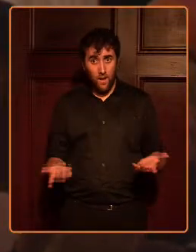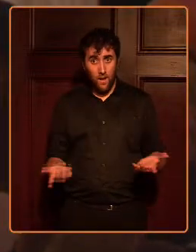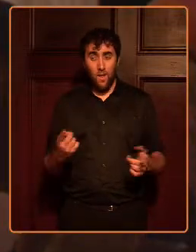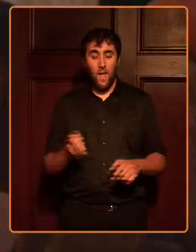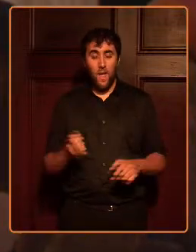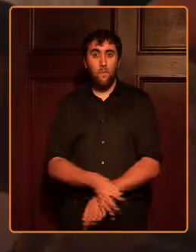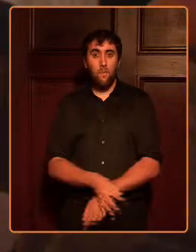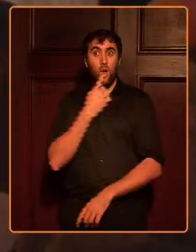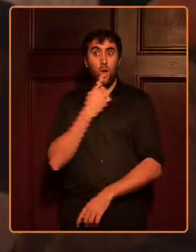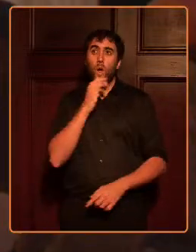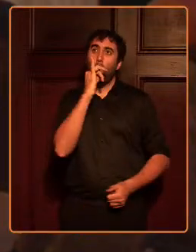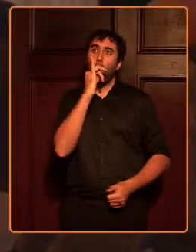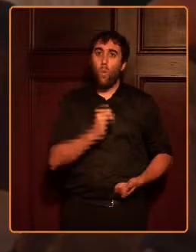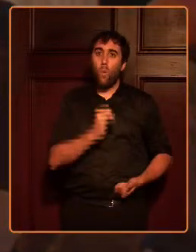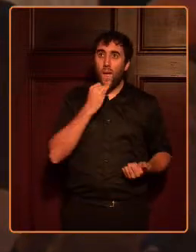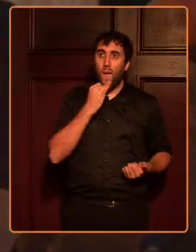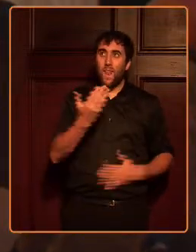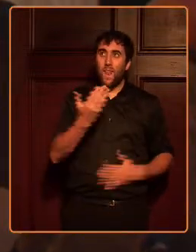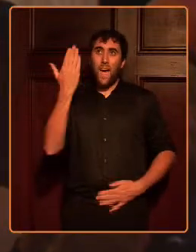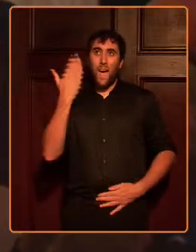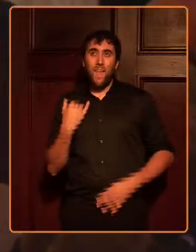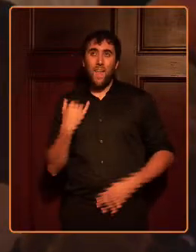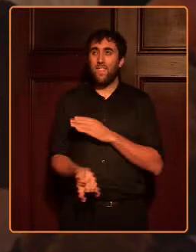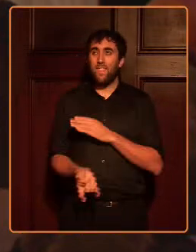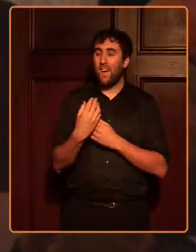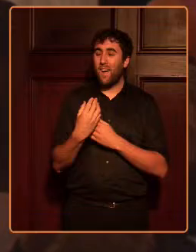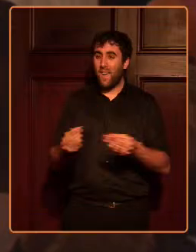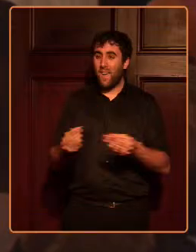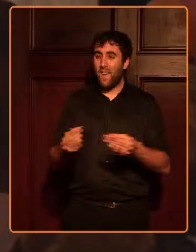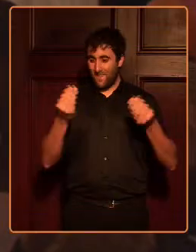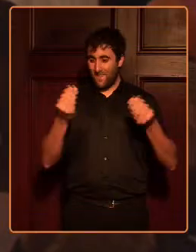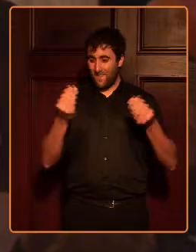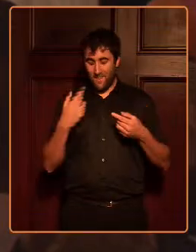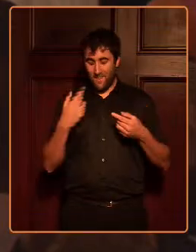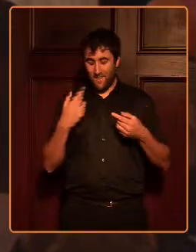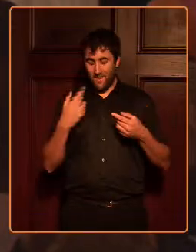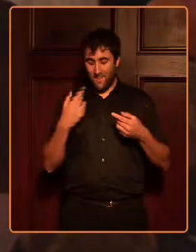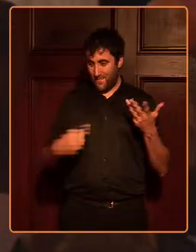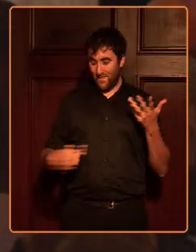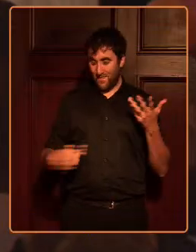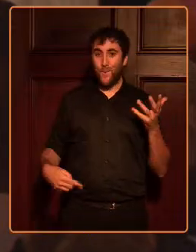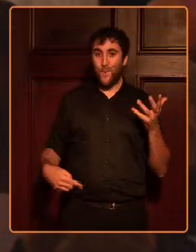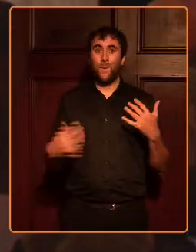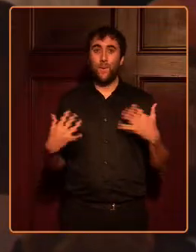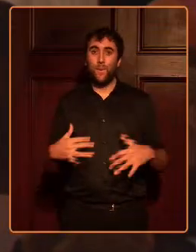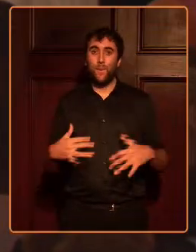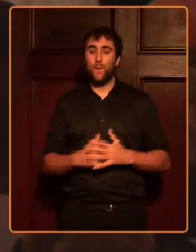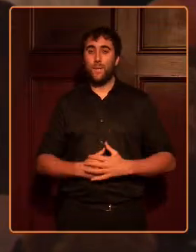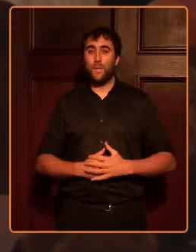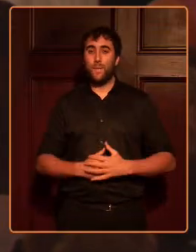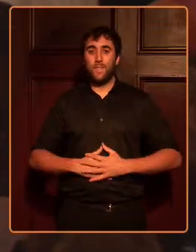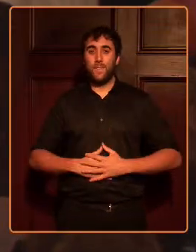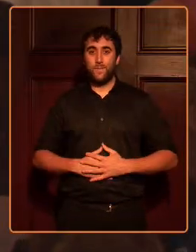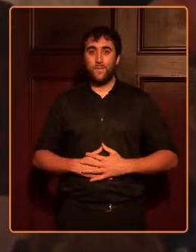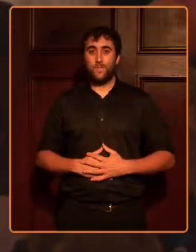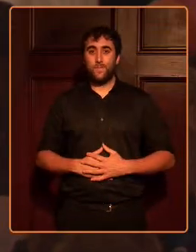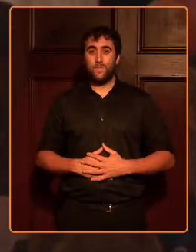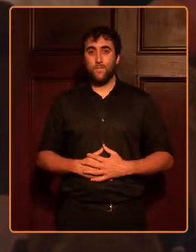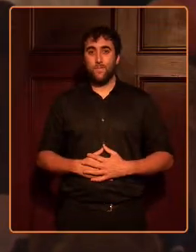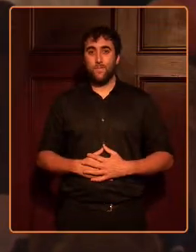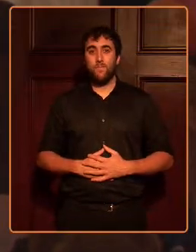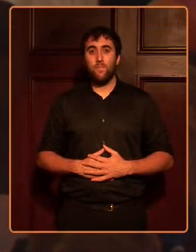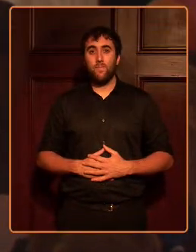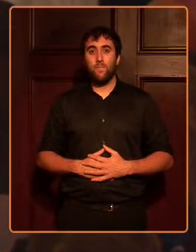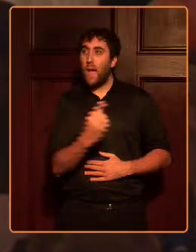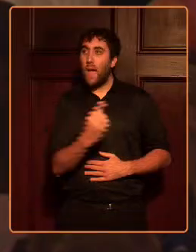emociona con sus cuentos de Carmelo cuando recibió su ceibalita. Pero en definitiva, cada uno de esos